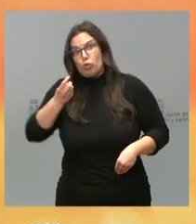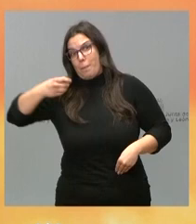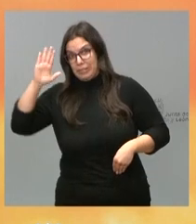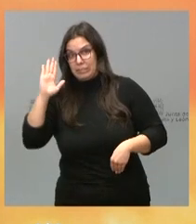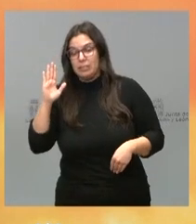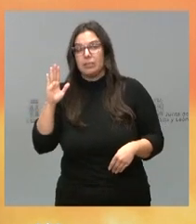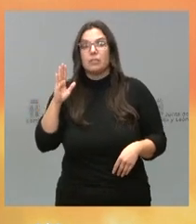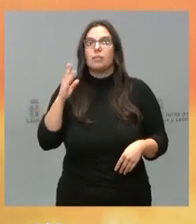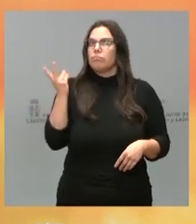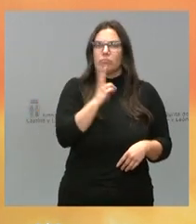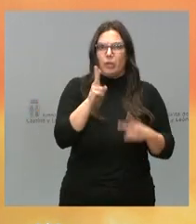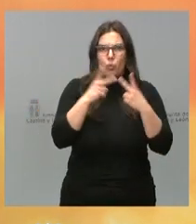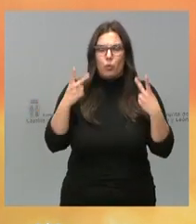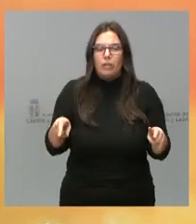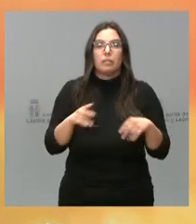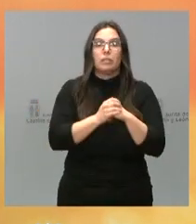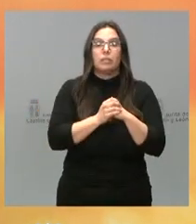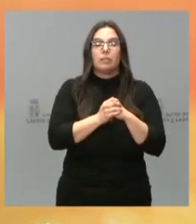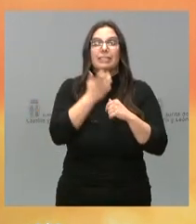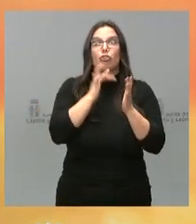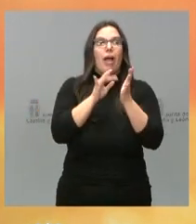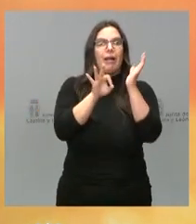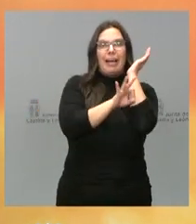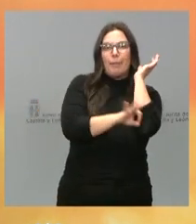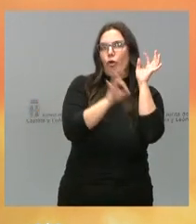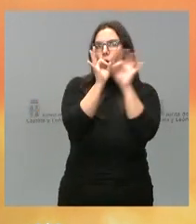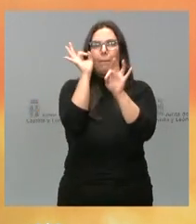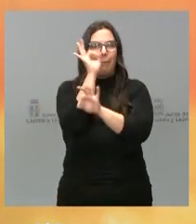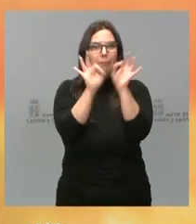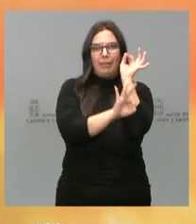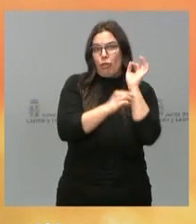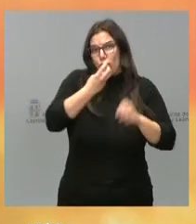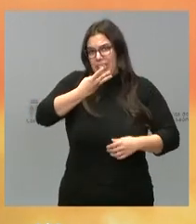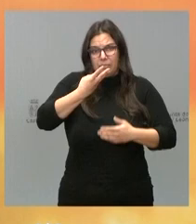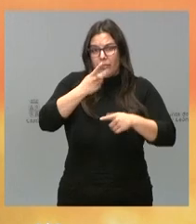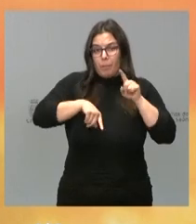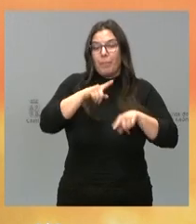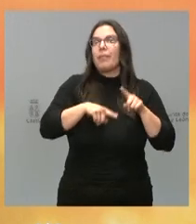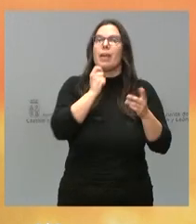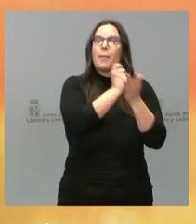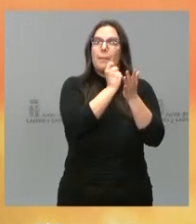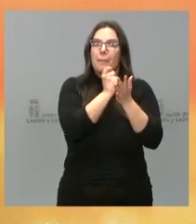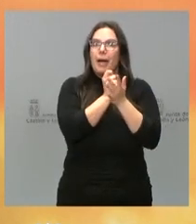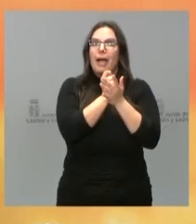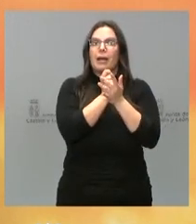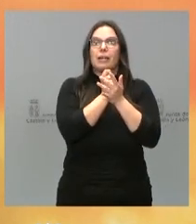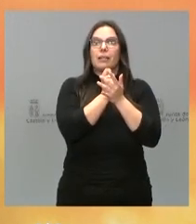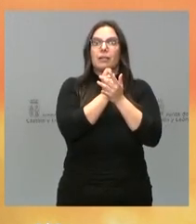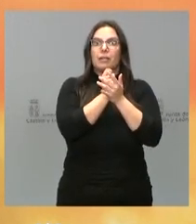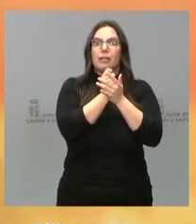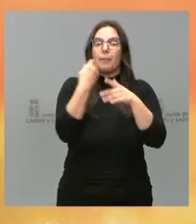será la misma situación abonaremos en todos los casos por los nuevos hijos